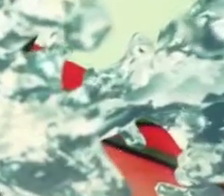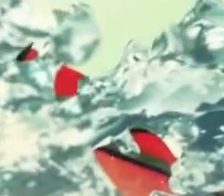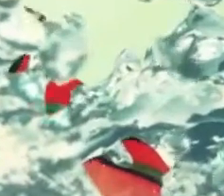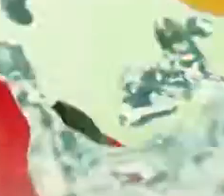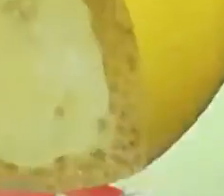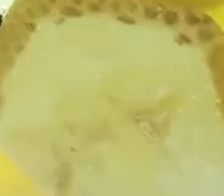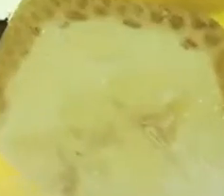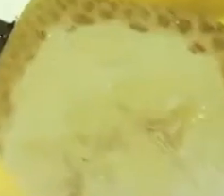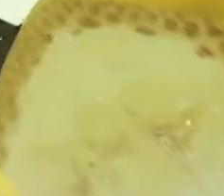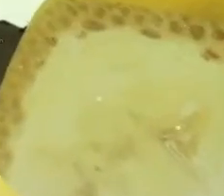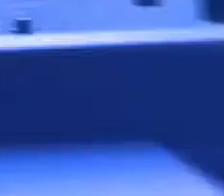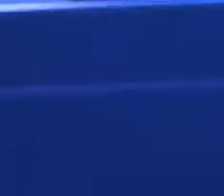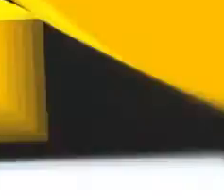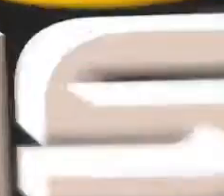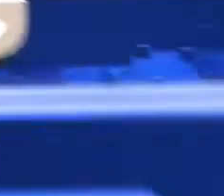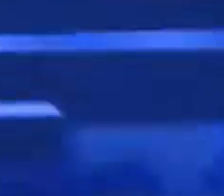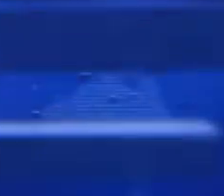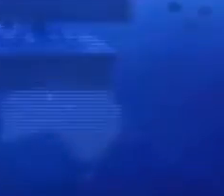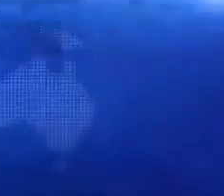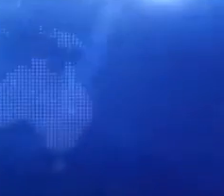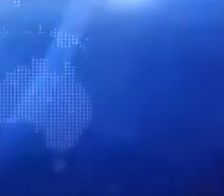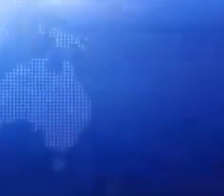las 10:30 de la mañana.